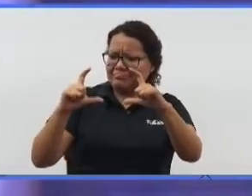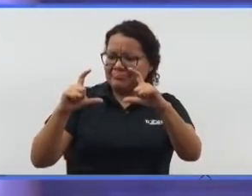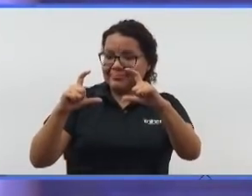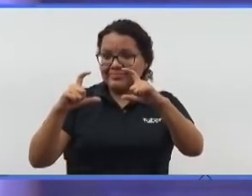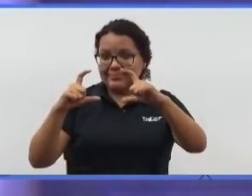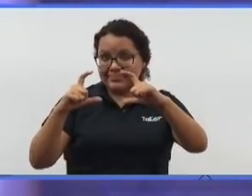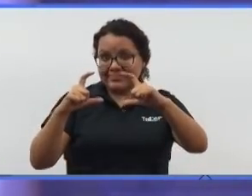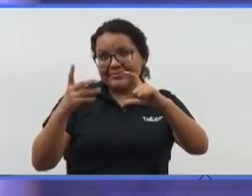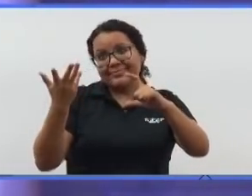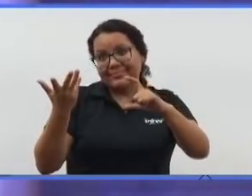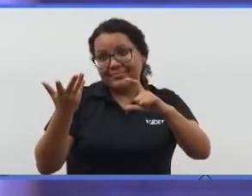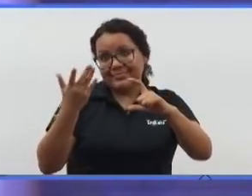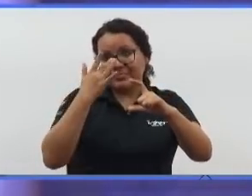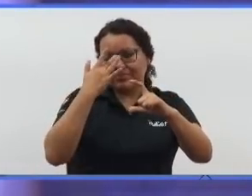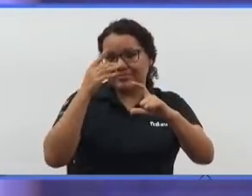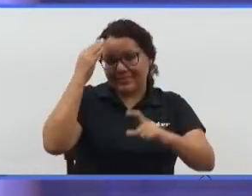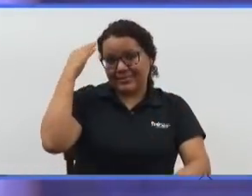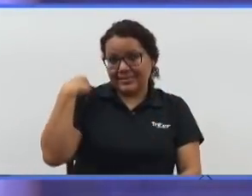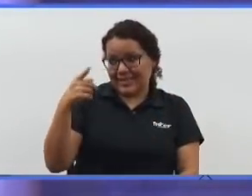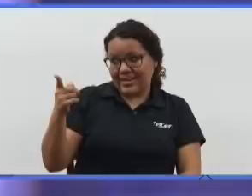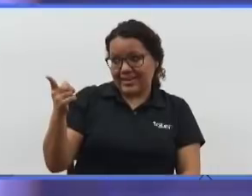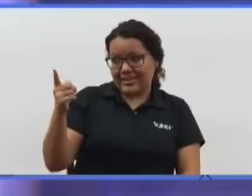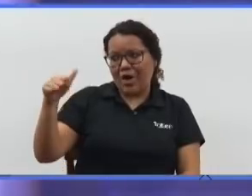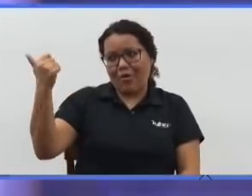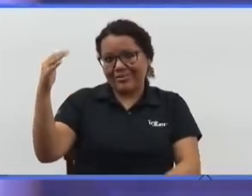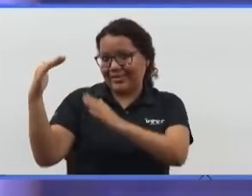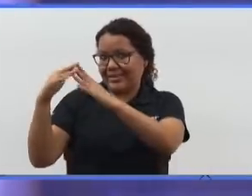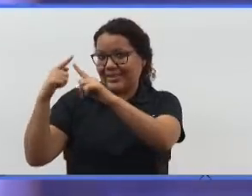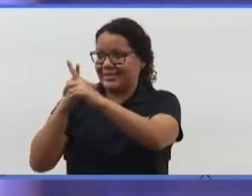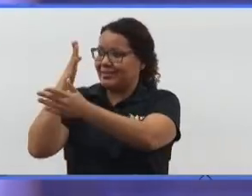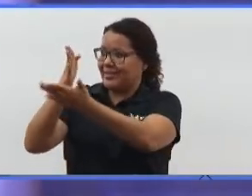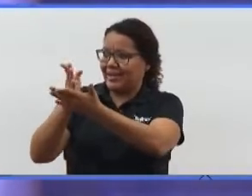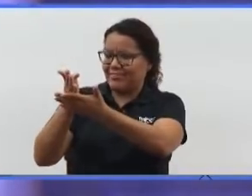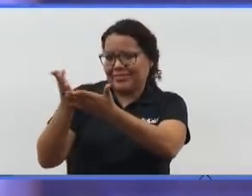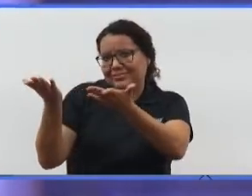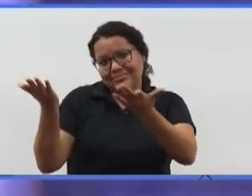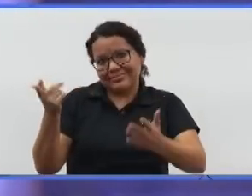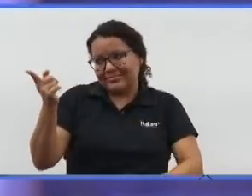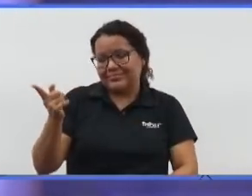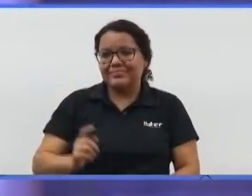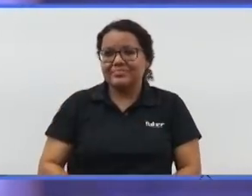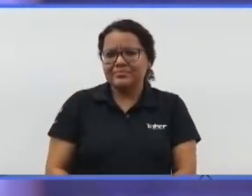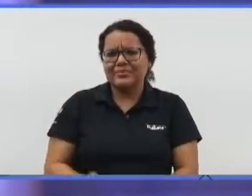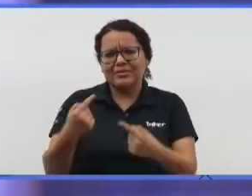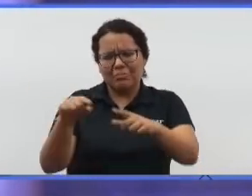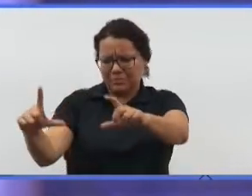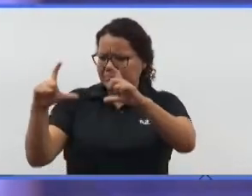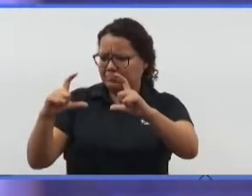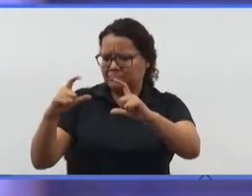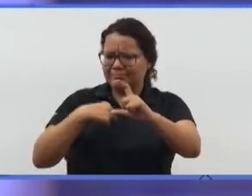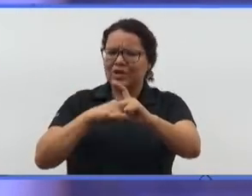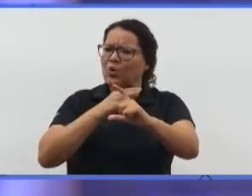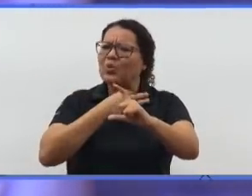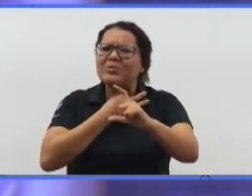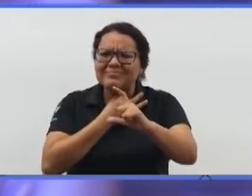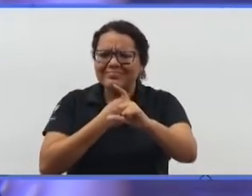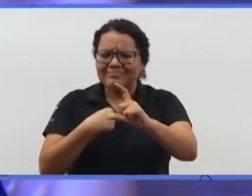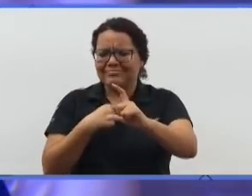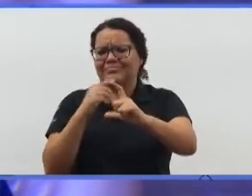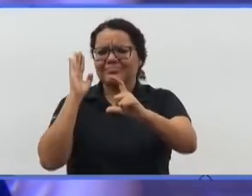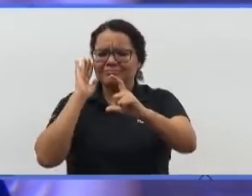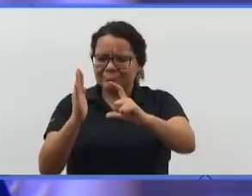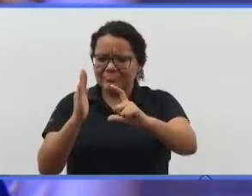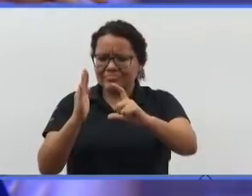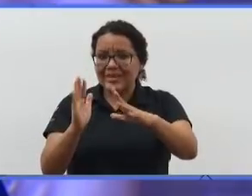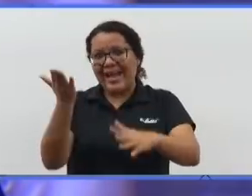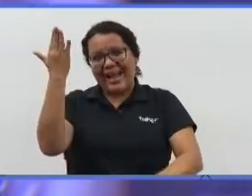otra práctica de fe que no es la tradicional tampoco pero me llamó poderosamente la atención porque cuando hacían los